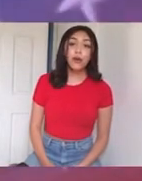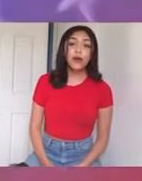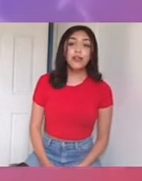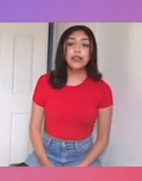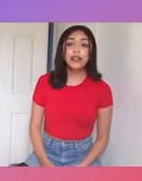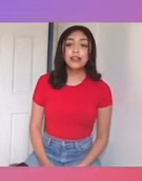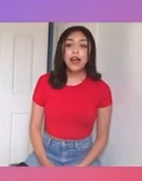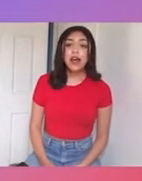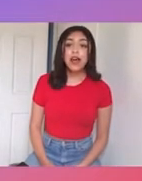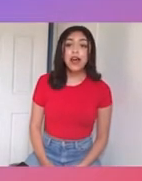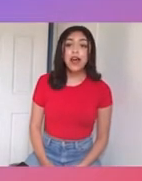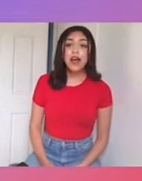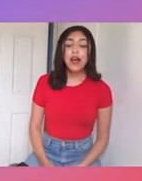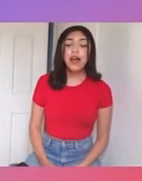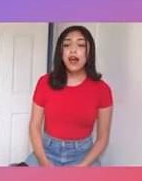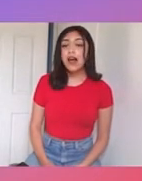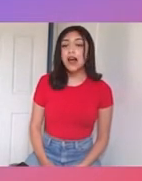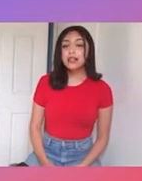wave o'er the